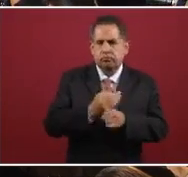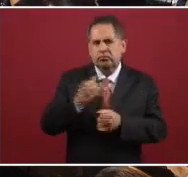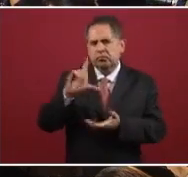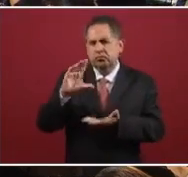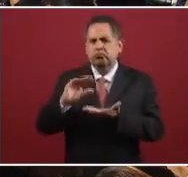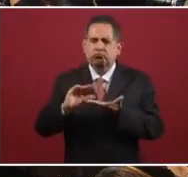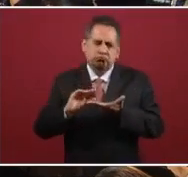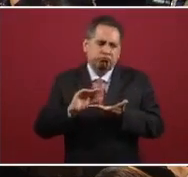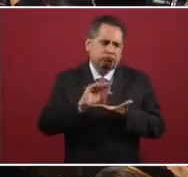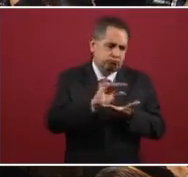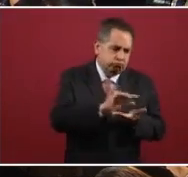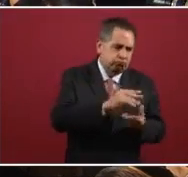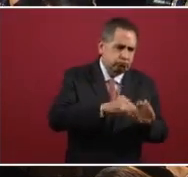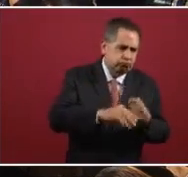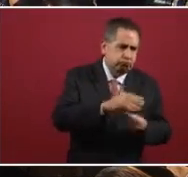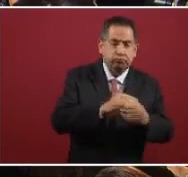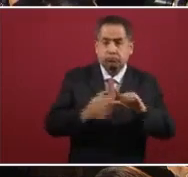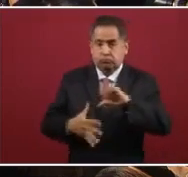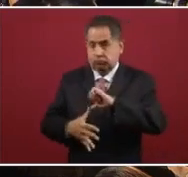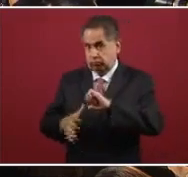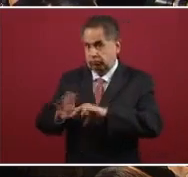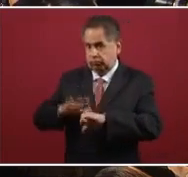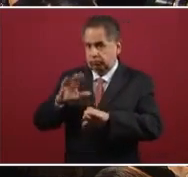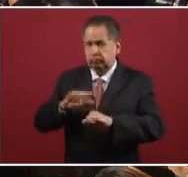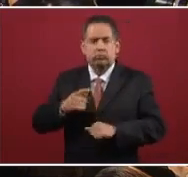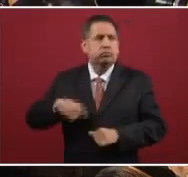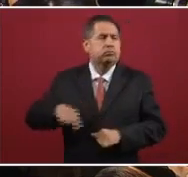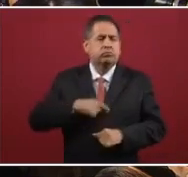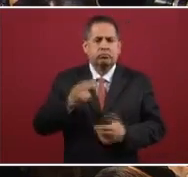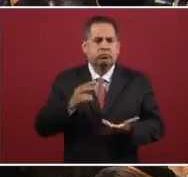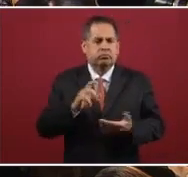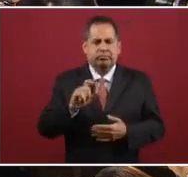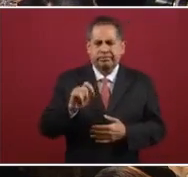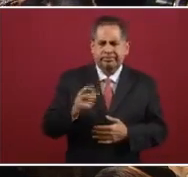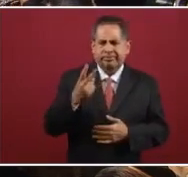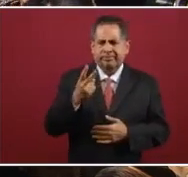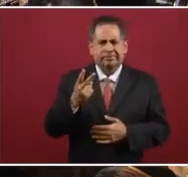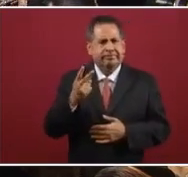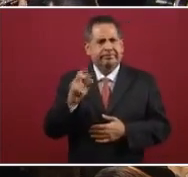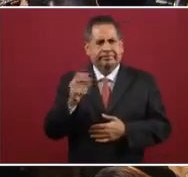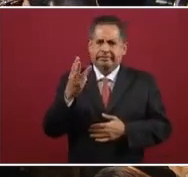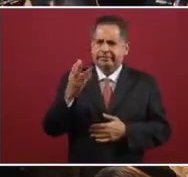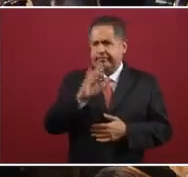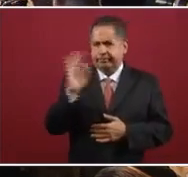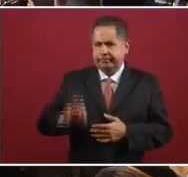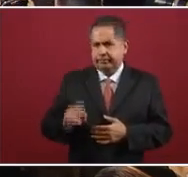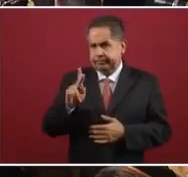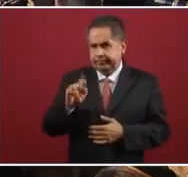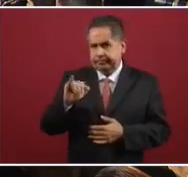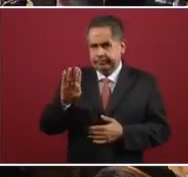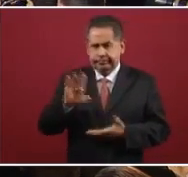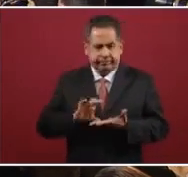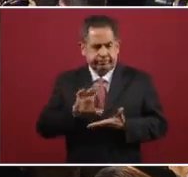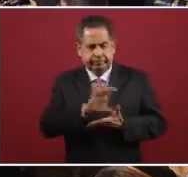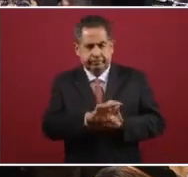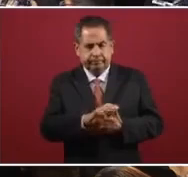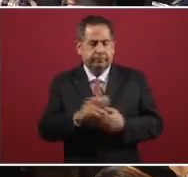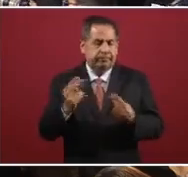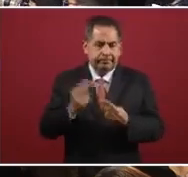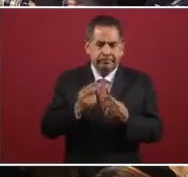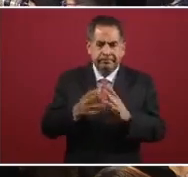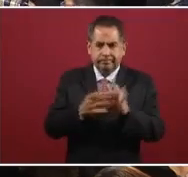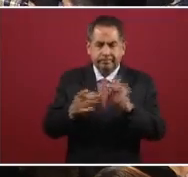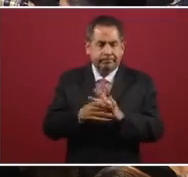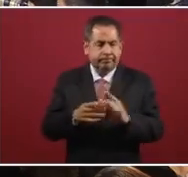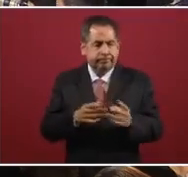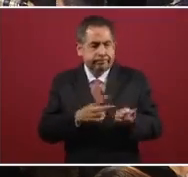comparados con América Latina. Invertimos alrededor del 23% del PIB. De esa parte incluye tanto